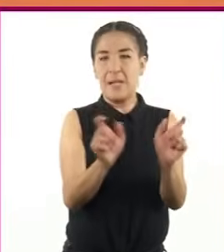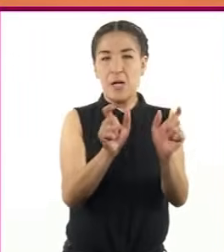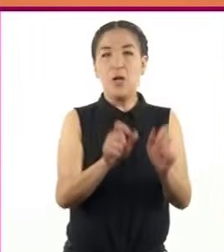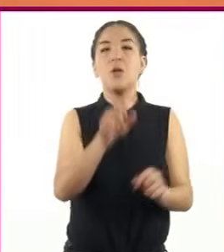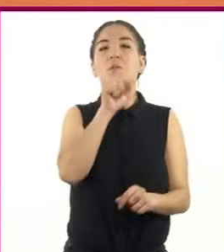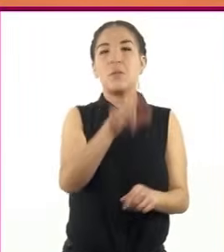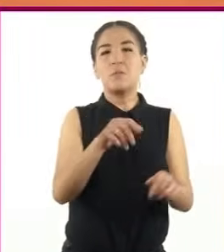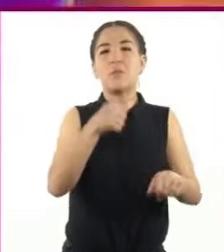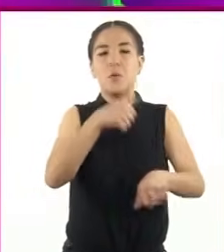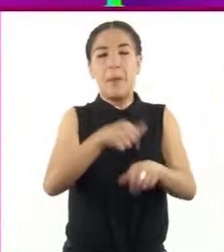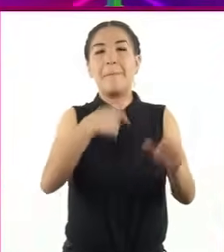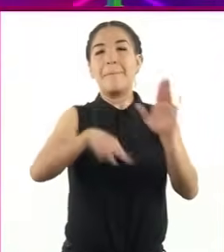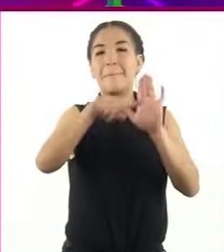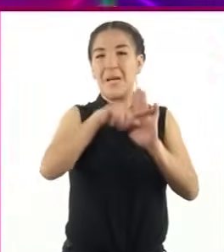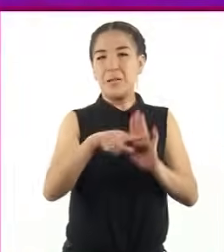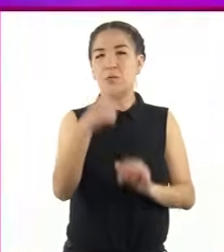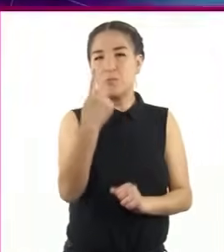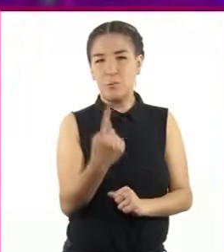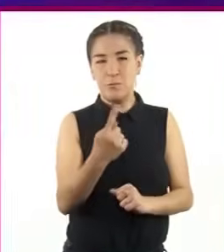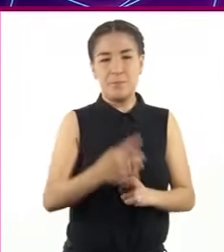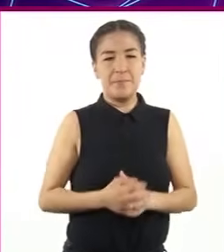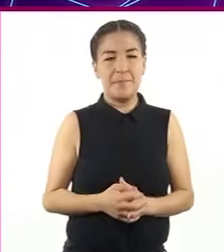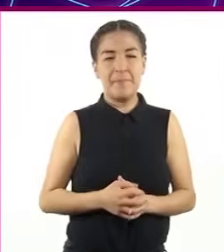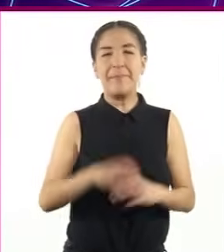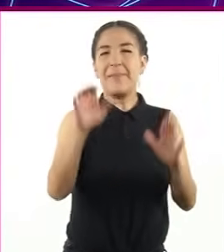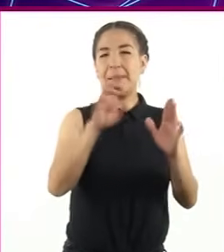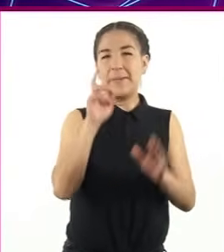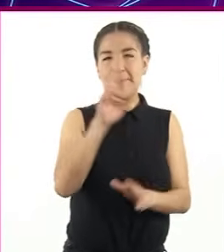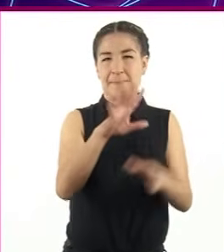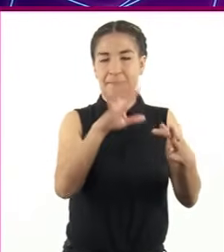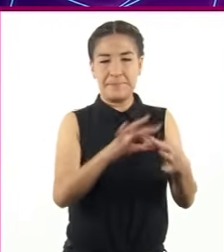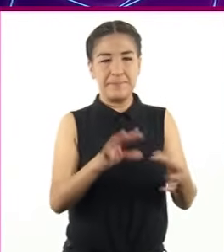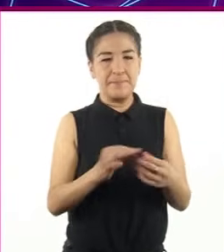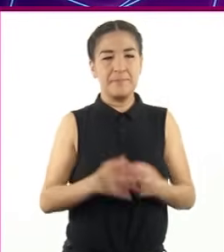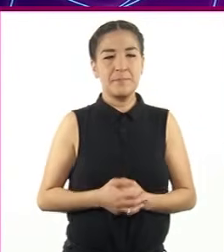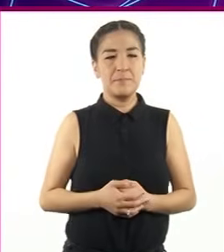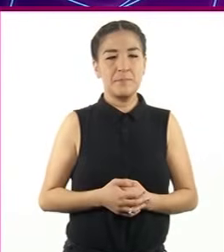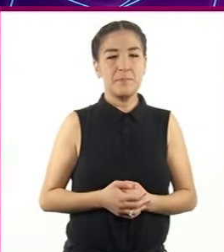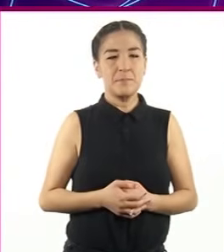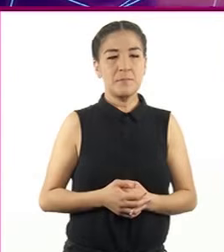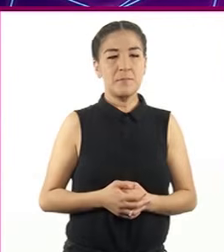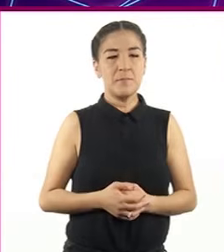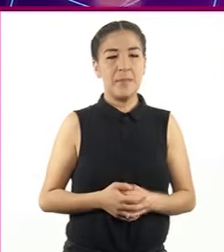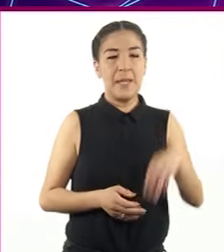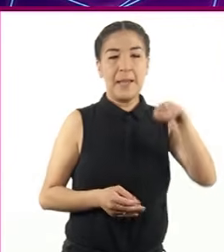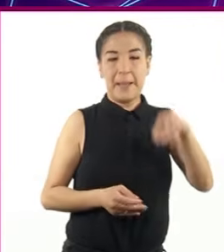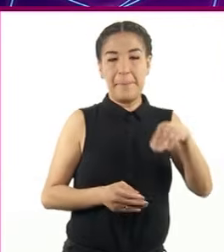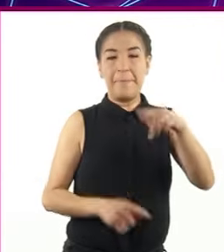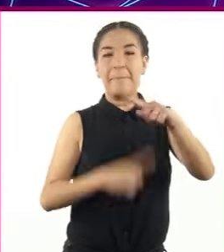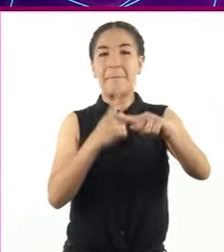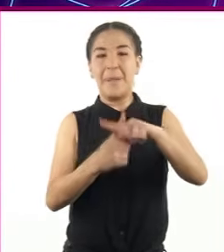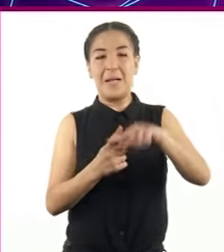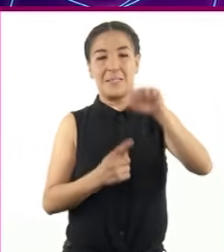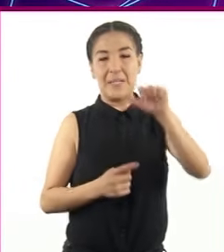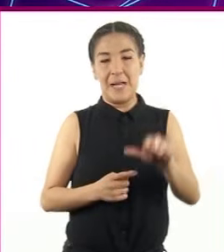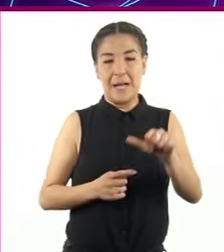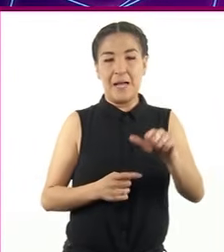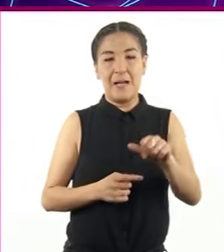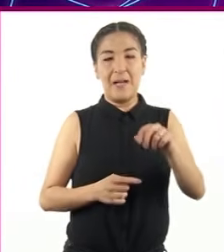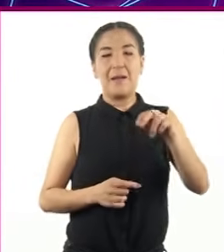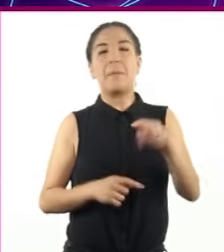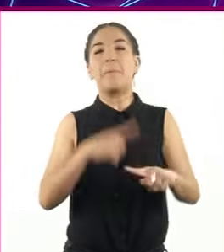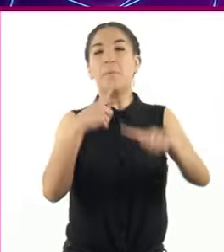de posición menos 1. Es decir, utilizamos la forma m más a por, entre